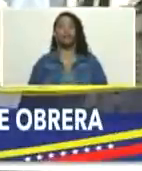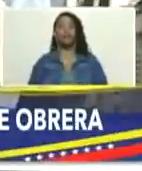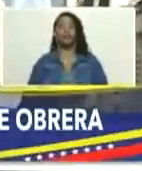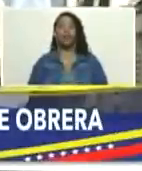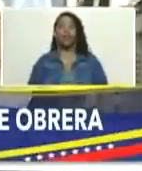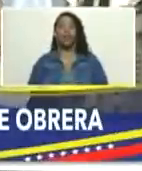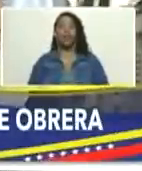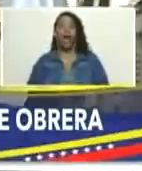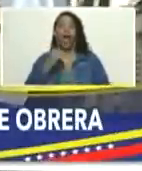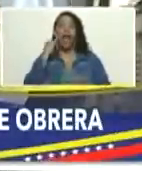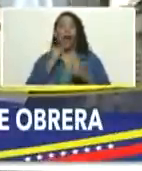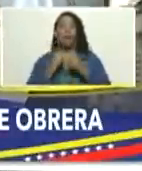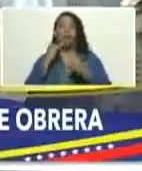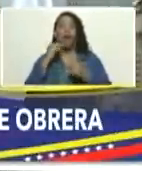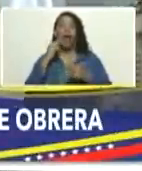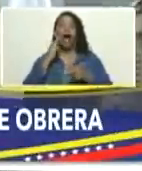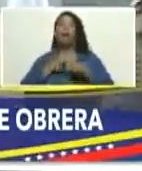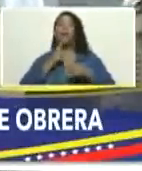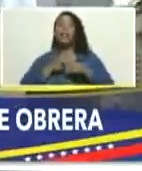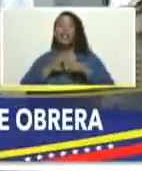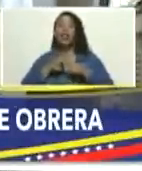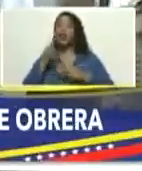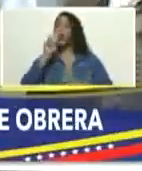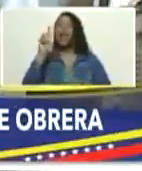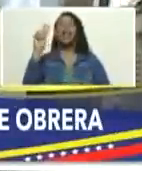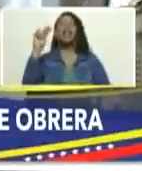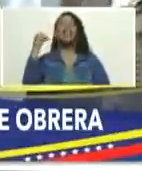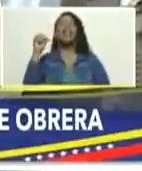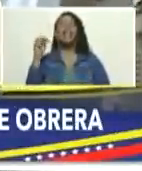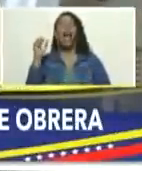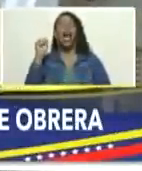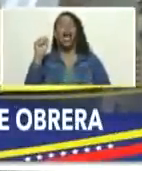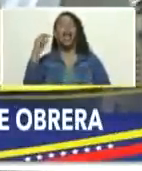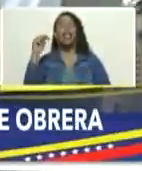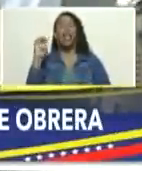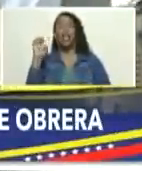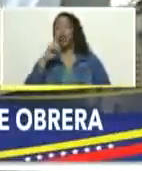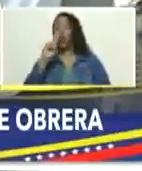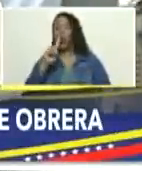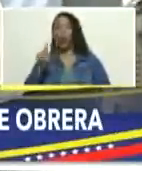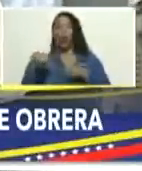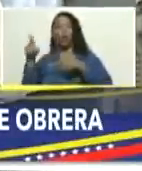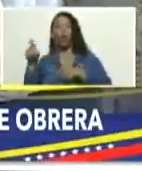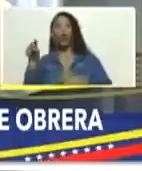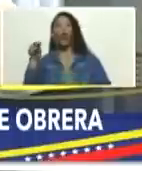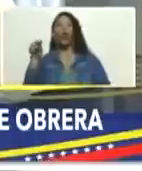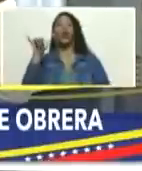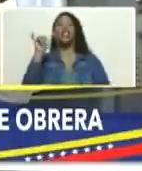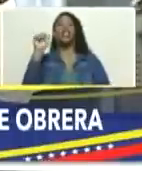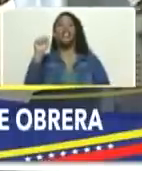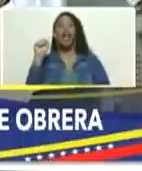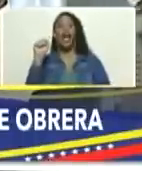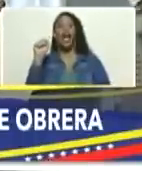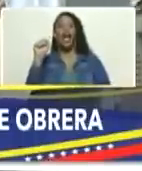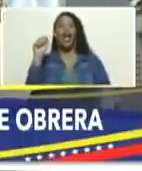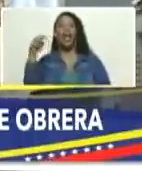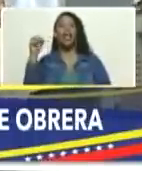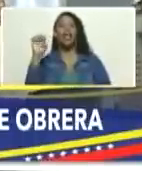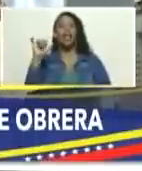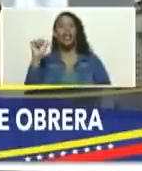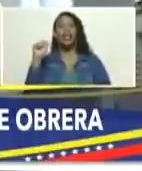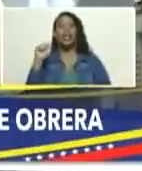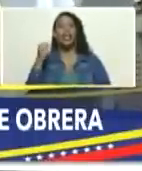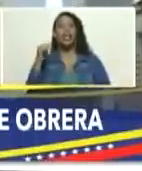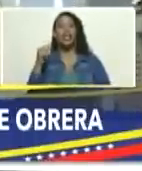El apellido tuyo no es Ñáñez, es Yanes. Una cosa es Ñáñez, otra cosa